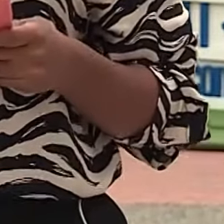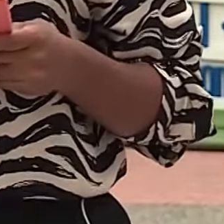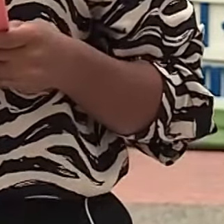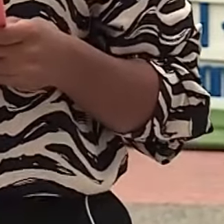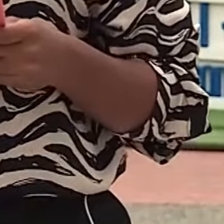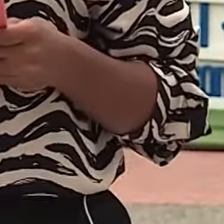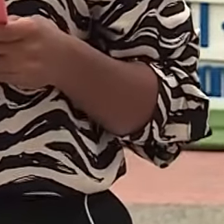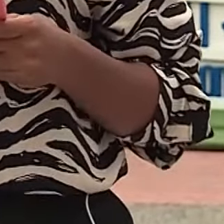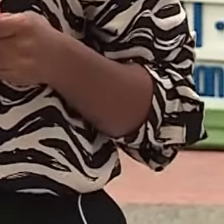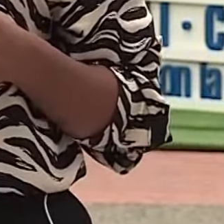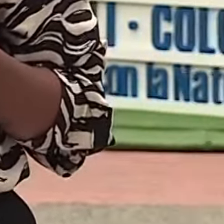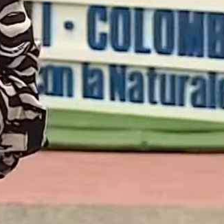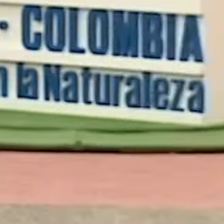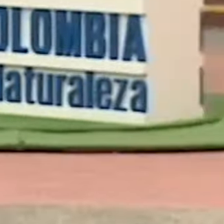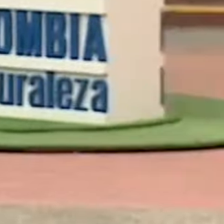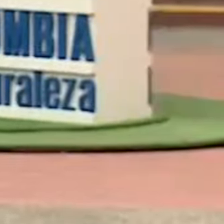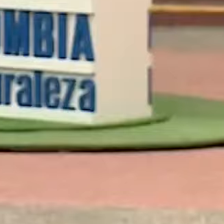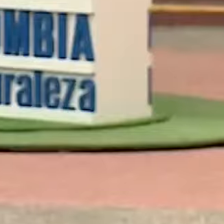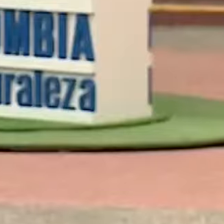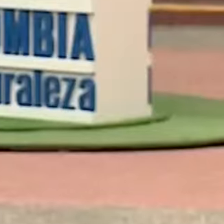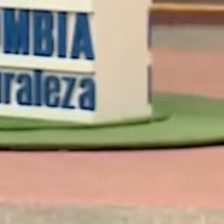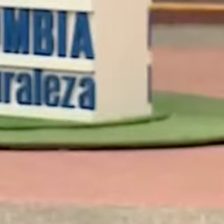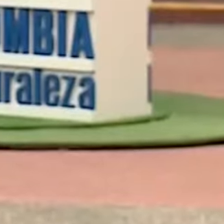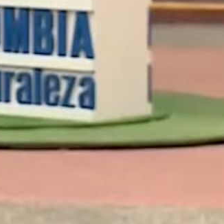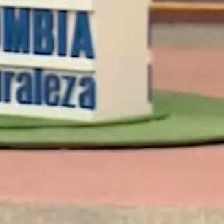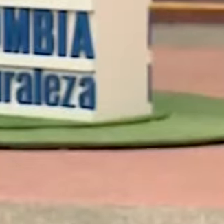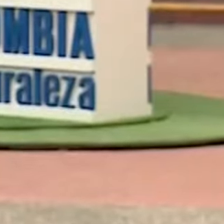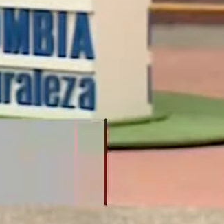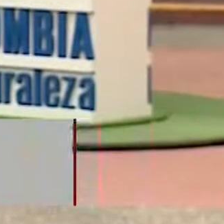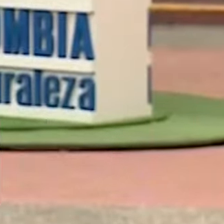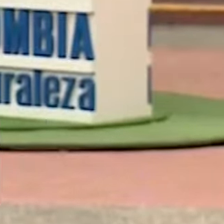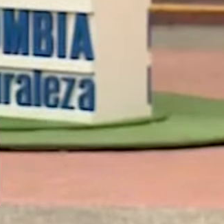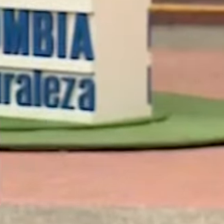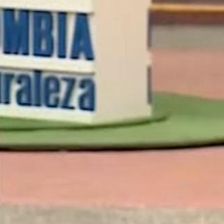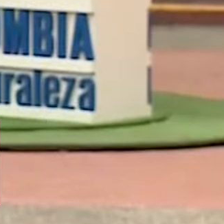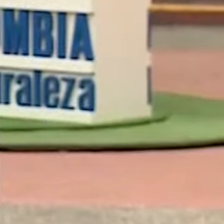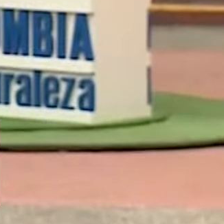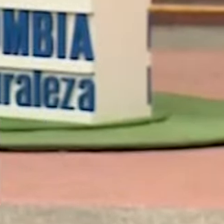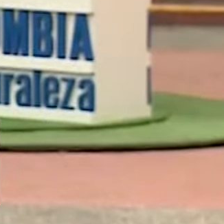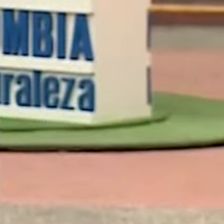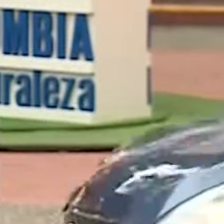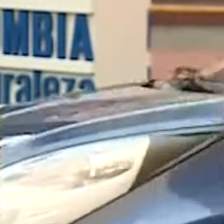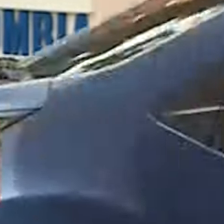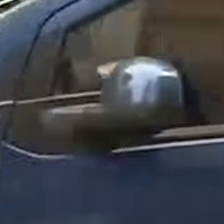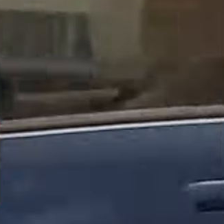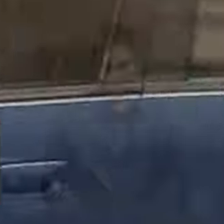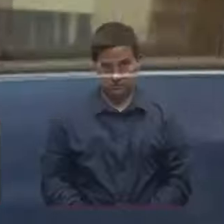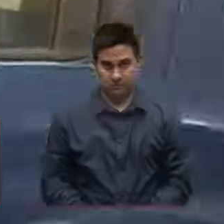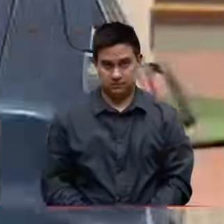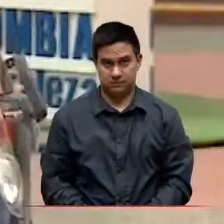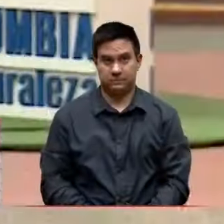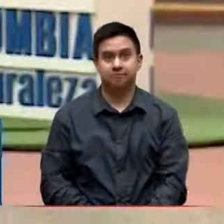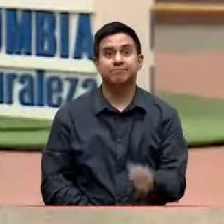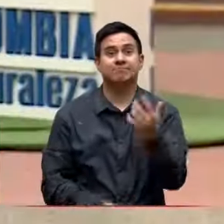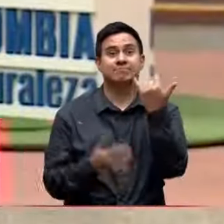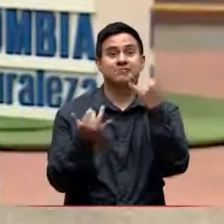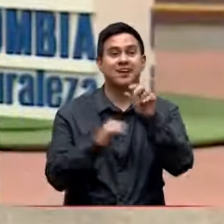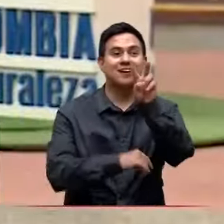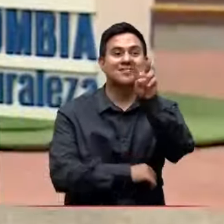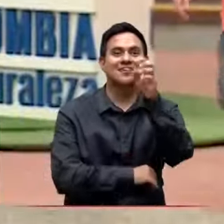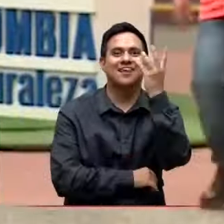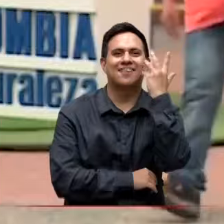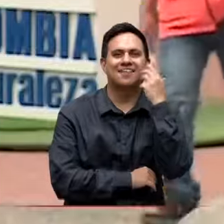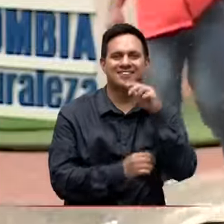Estefanía, buenas tardes. Pues mire, así es, se cumplieron 7 días de la Conferencia de las Partes y lo que ha dicho la presidenta